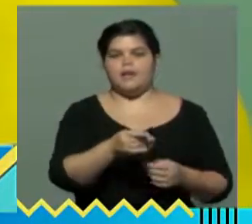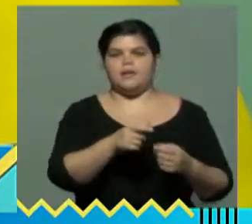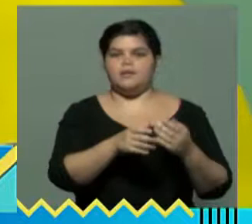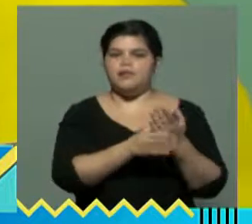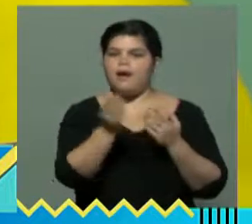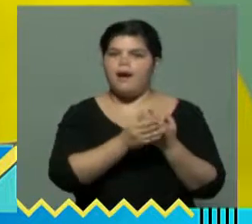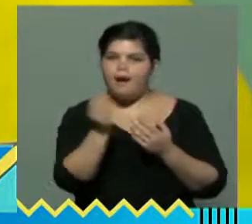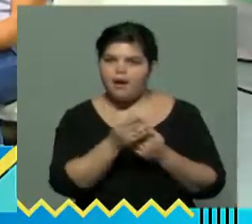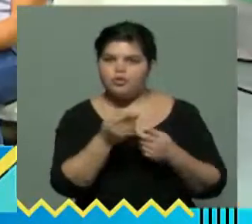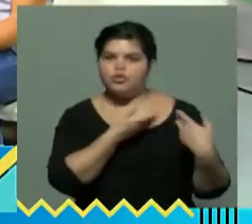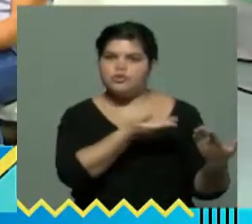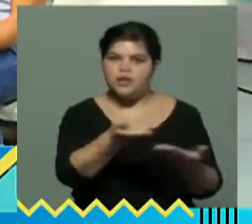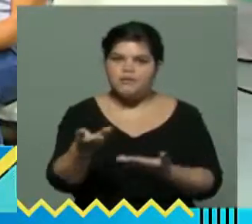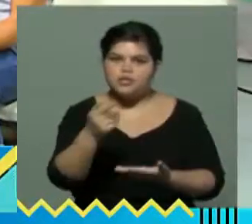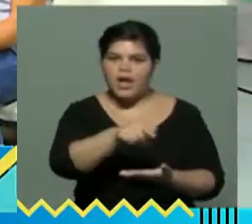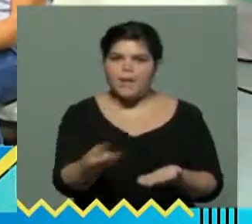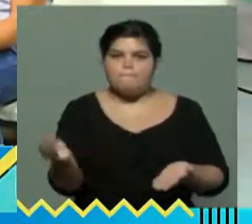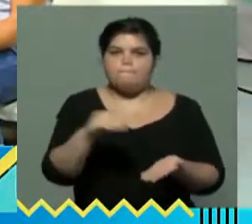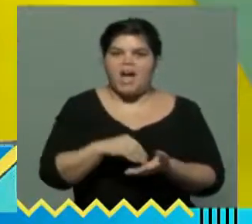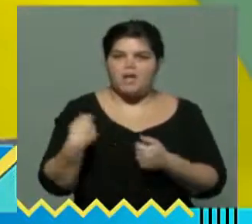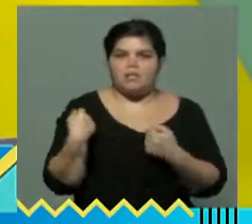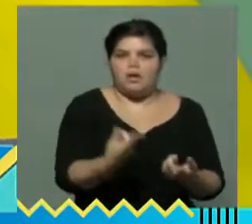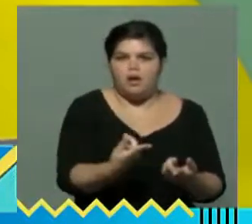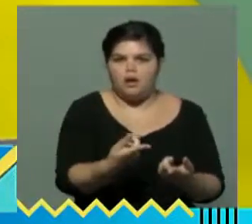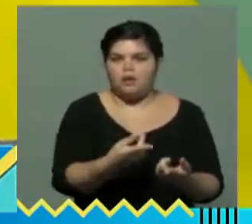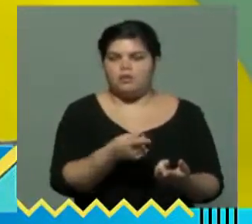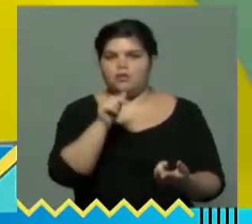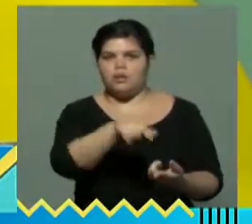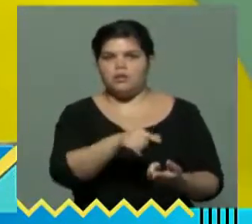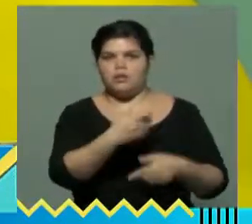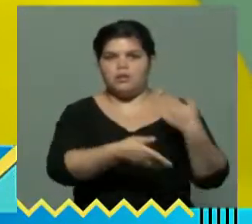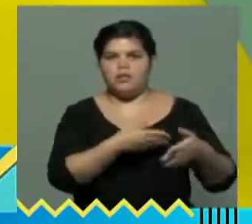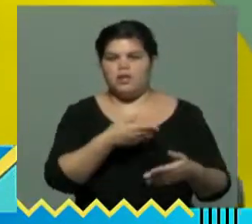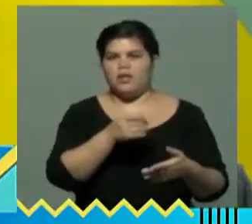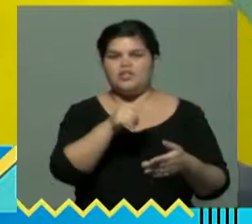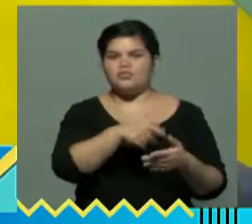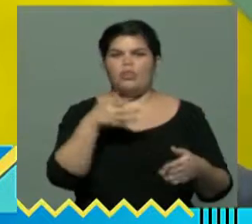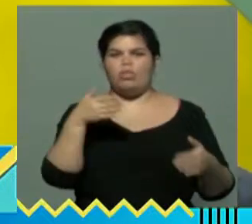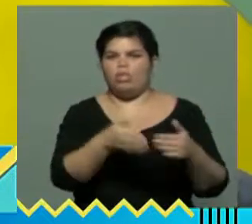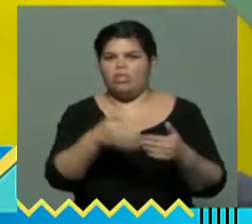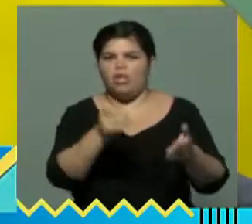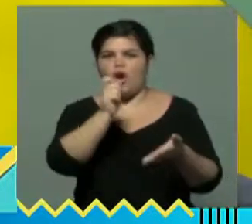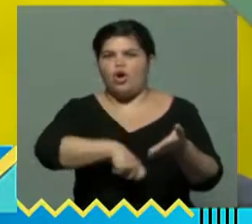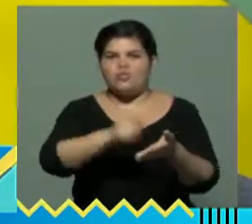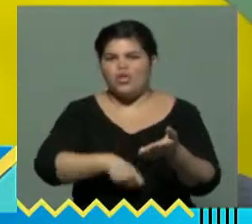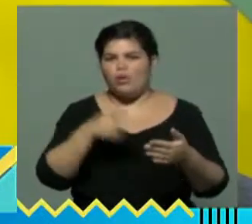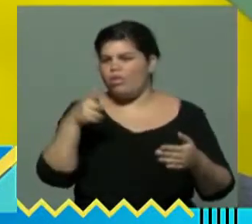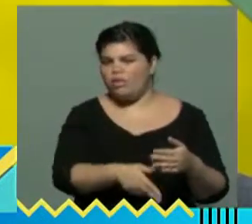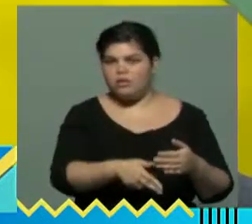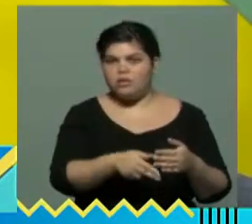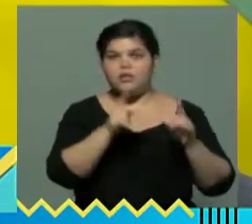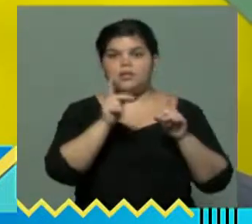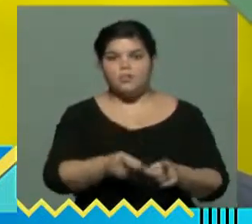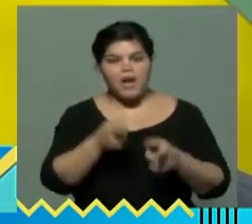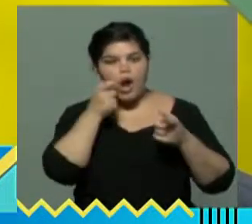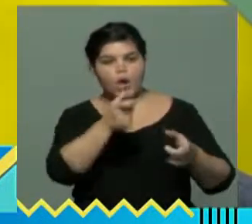servicios hoy en día le estamos agregando una carga más al empresario y estamos impidiendo que pueda contratar más personal. Y por otro lado tenemos que controlarlos